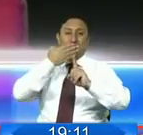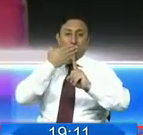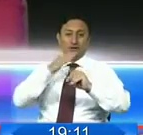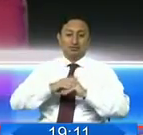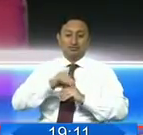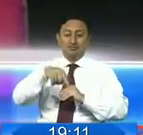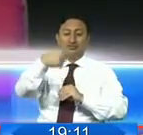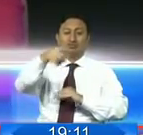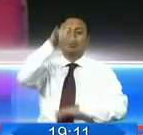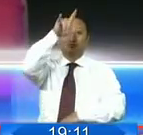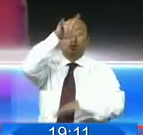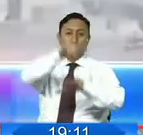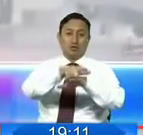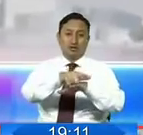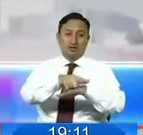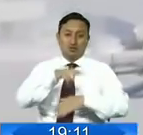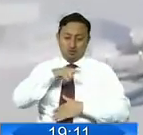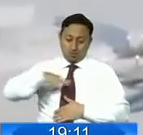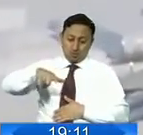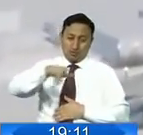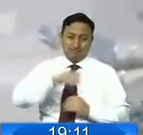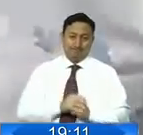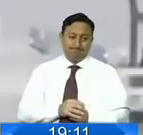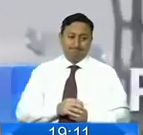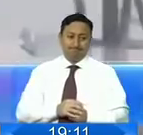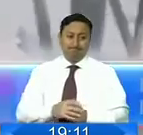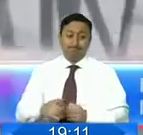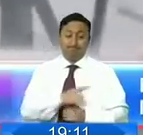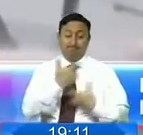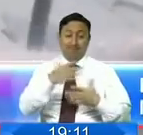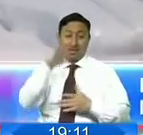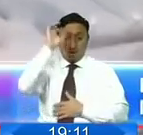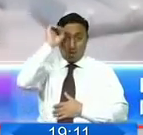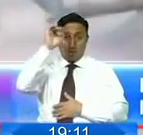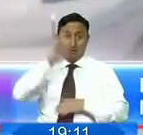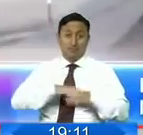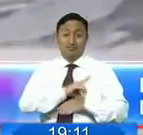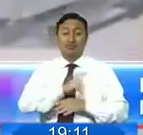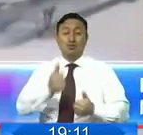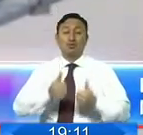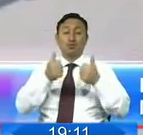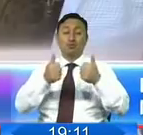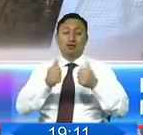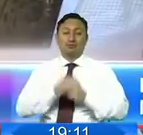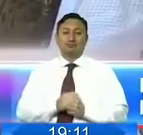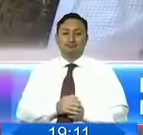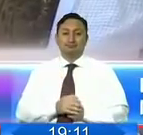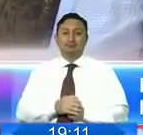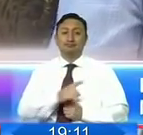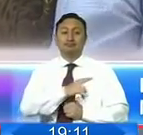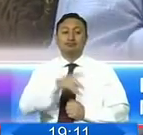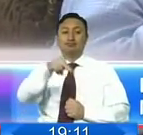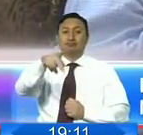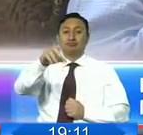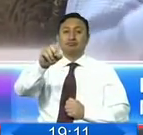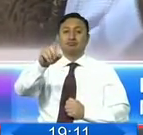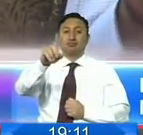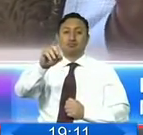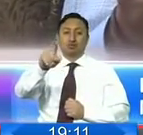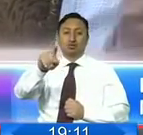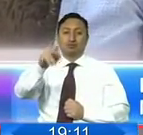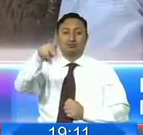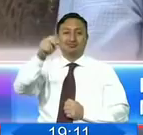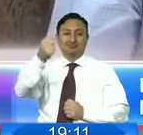sucre esta decisión causa reacciones inmediatas en los candidatos a la alcaldía para mauricio pozo candidato socialcristiano